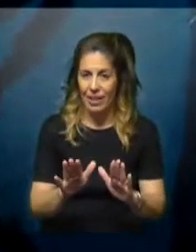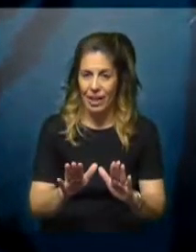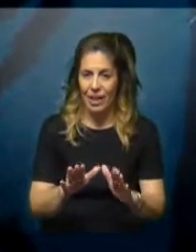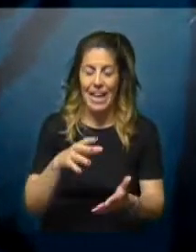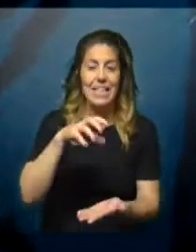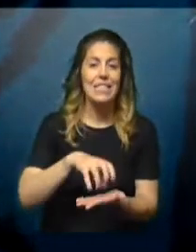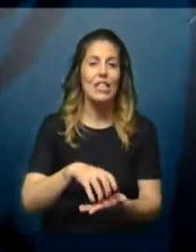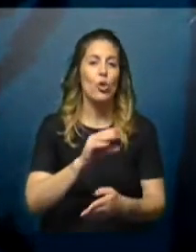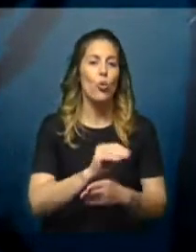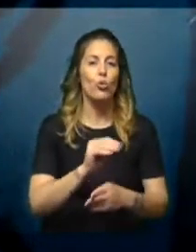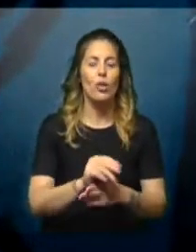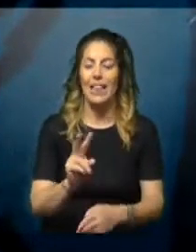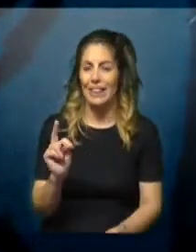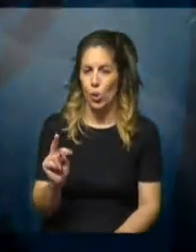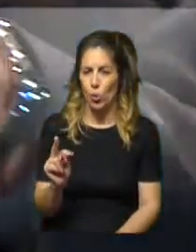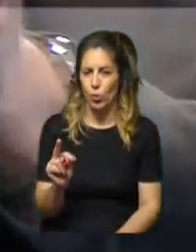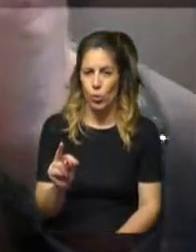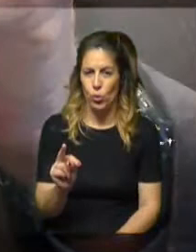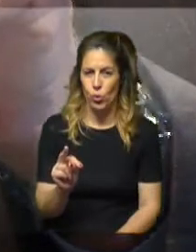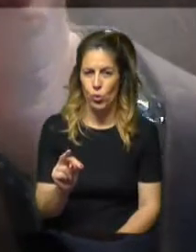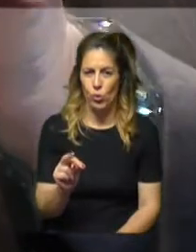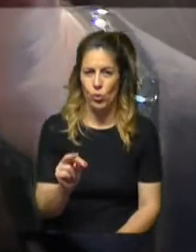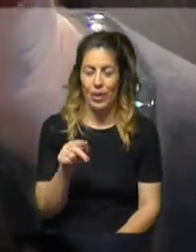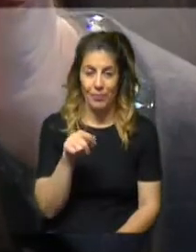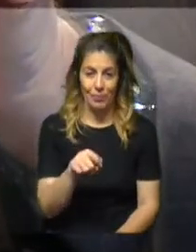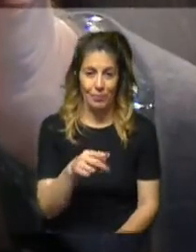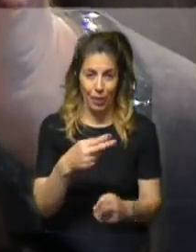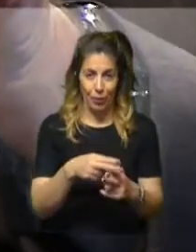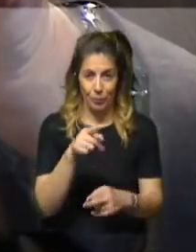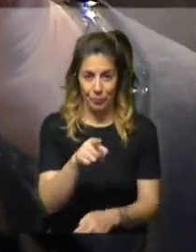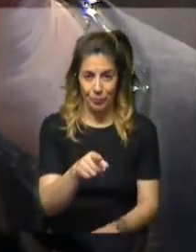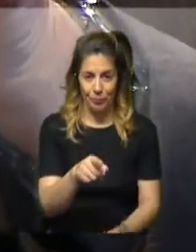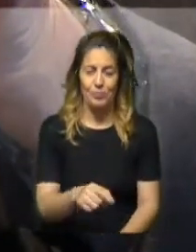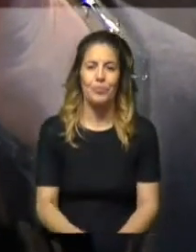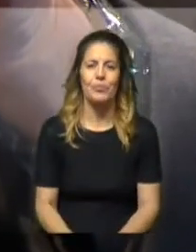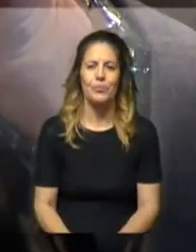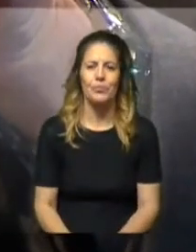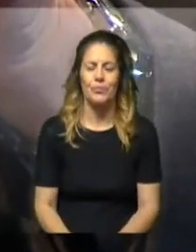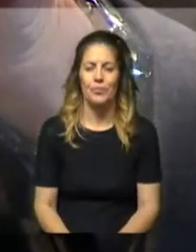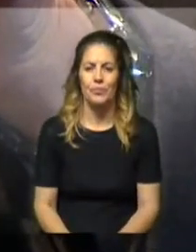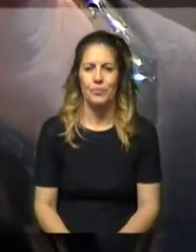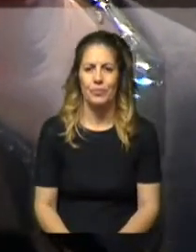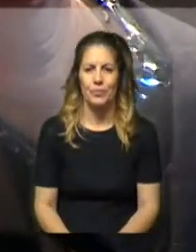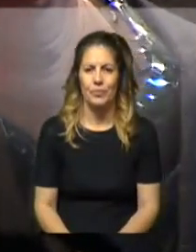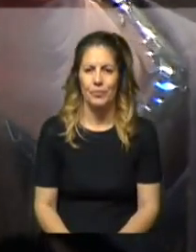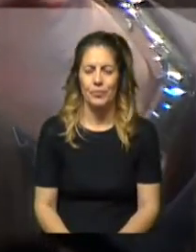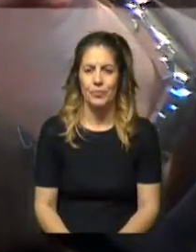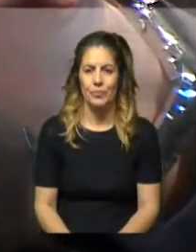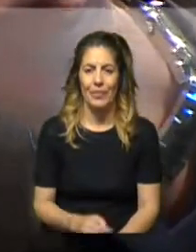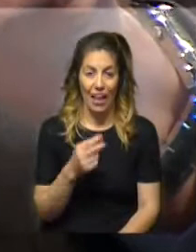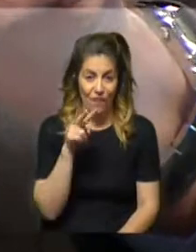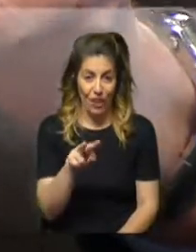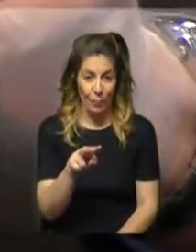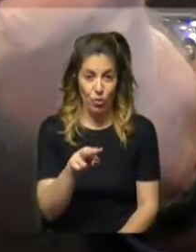el centro cultural de utu dichos al carbón bichos que ahí estamos